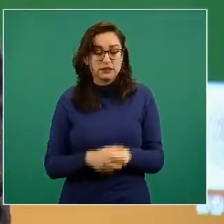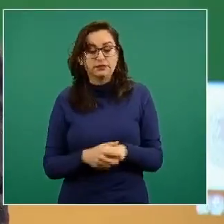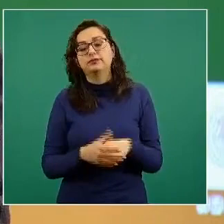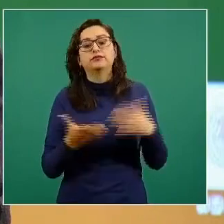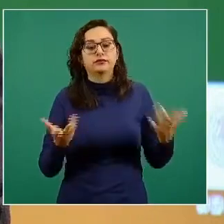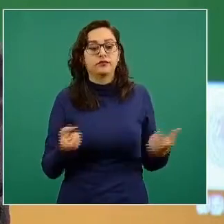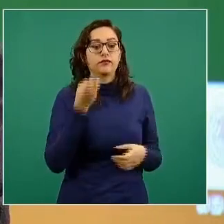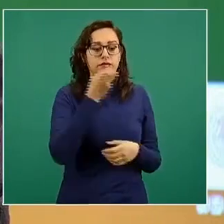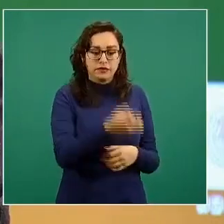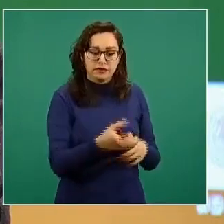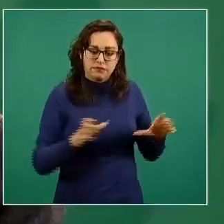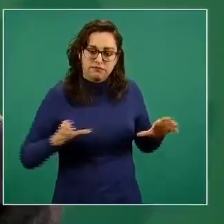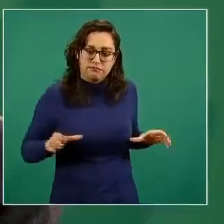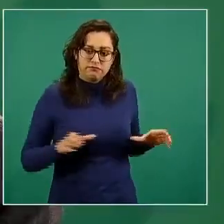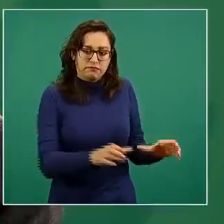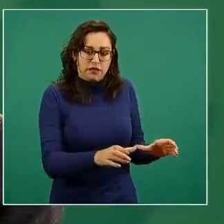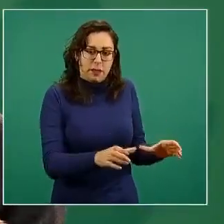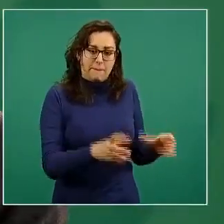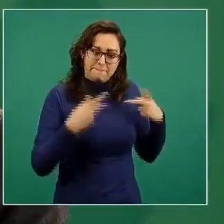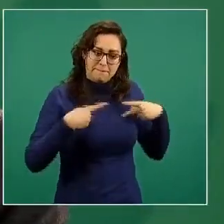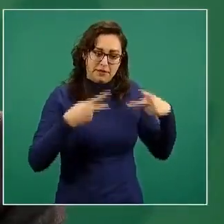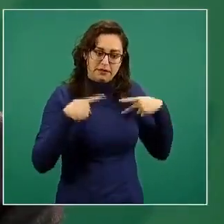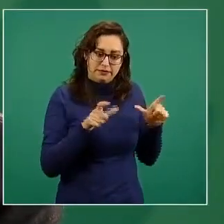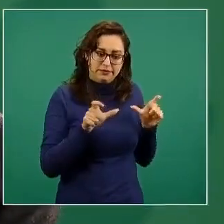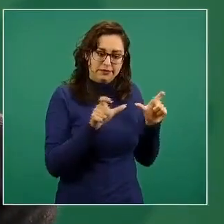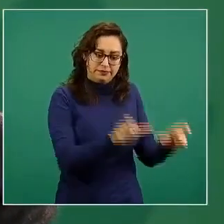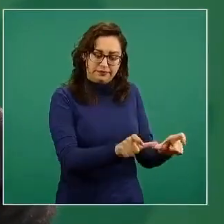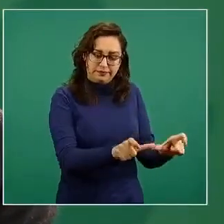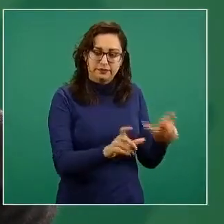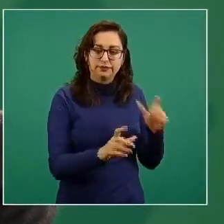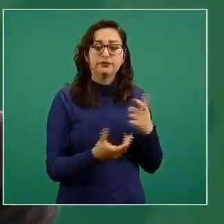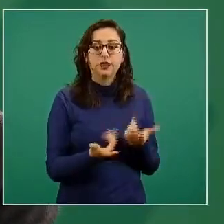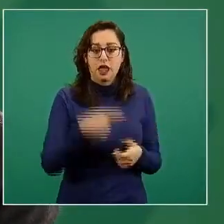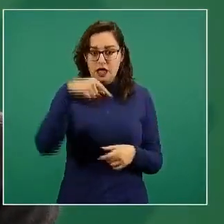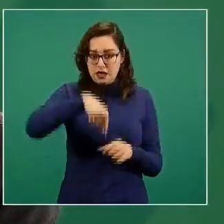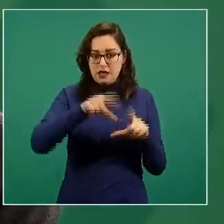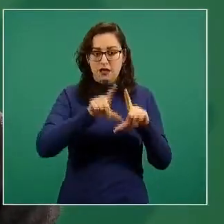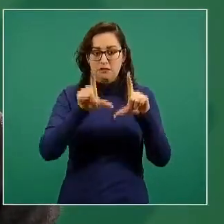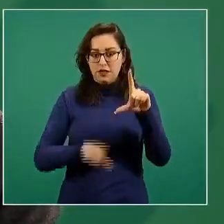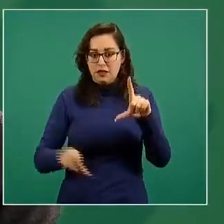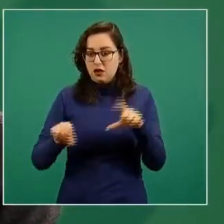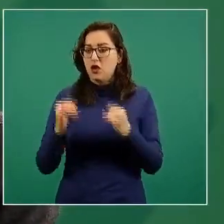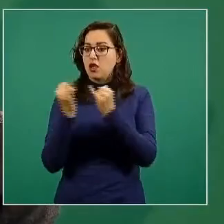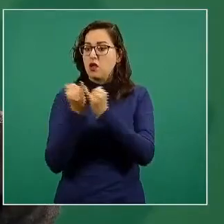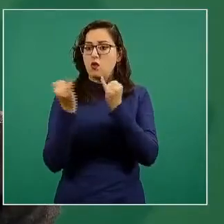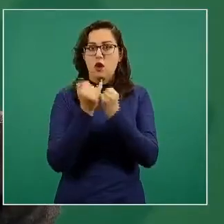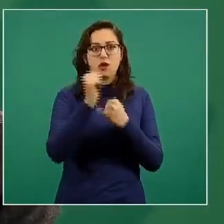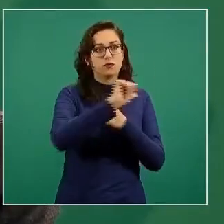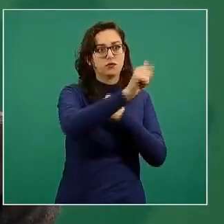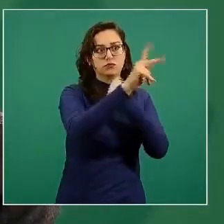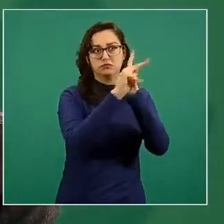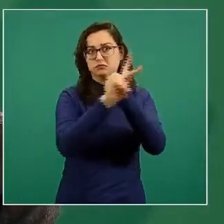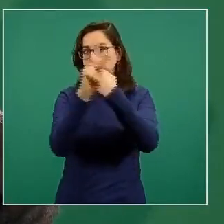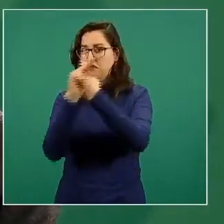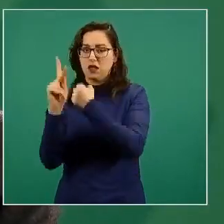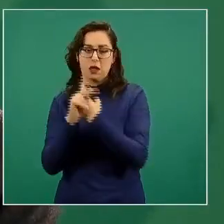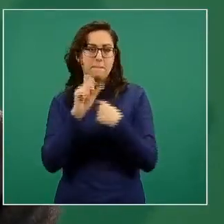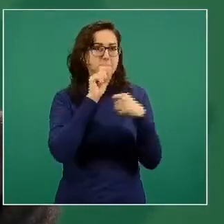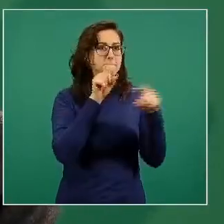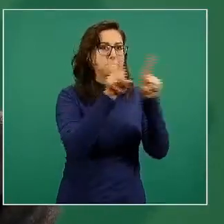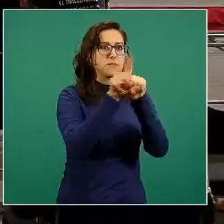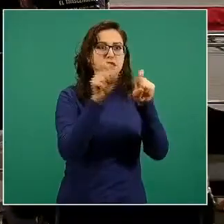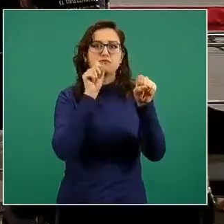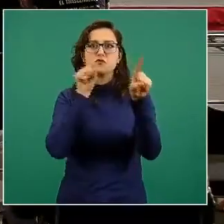contención centrada en las personas, que se hace en México y se hace en muchos países desde que empezó la epidemia, y